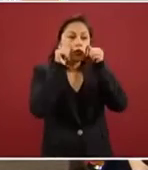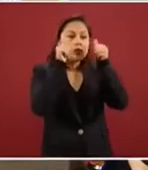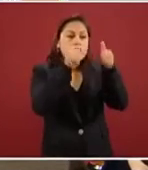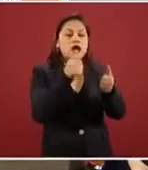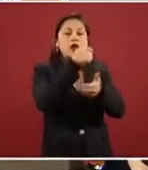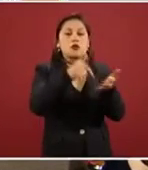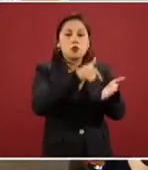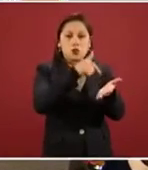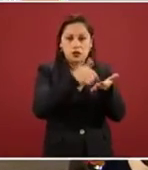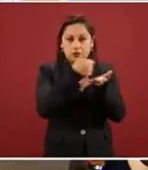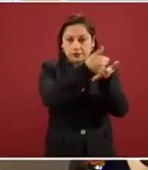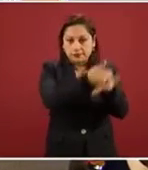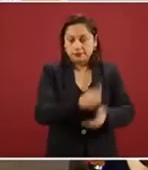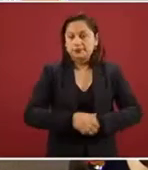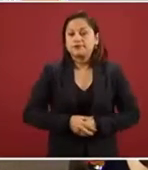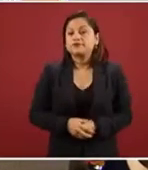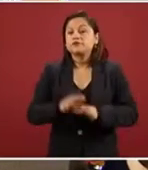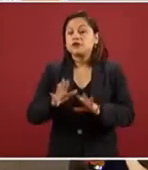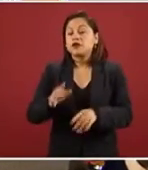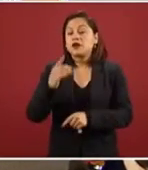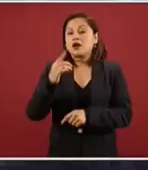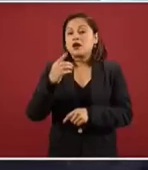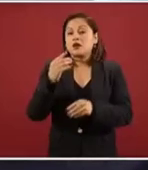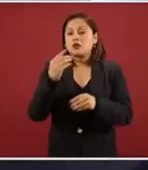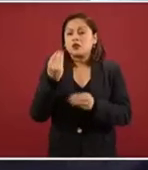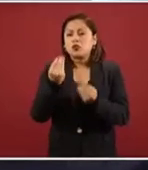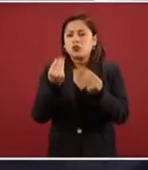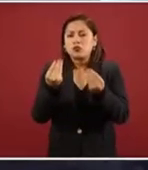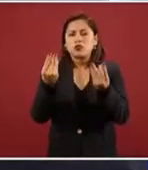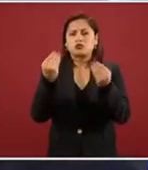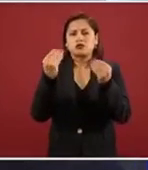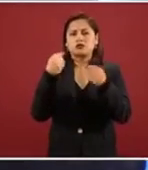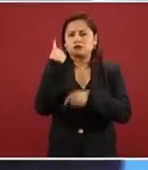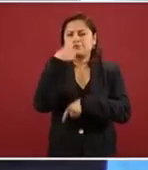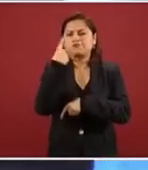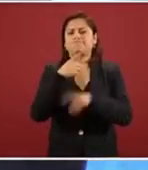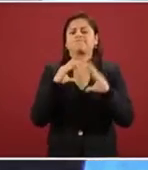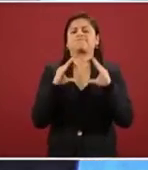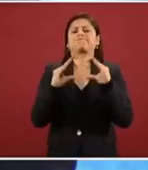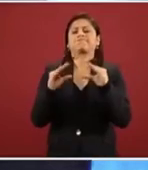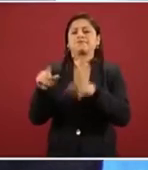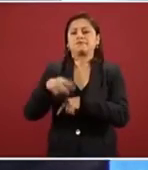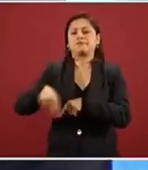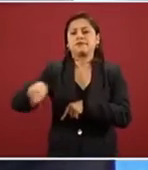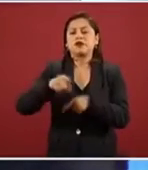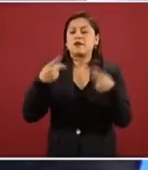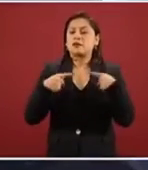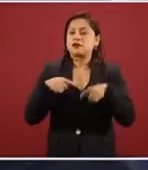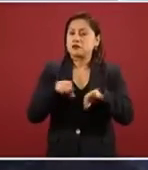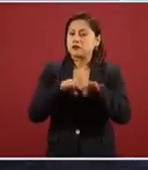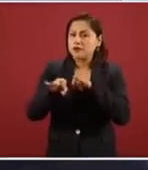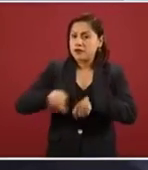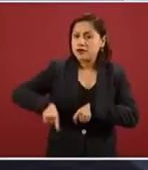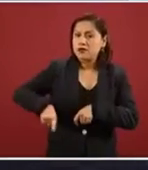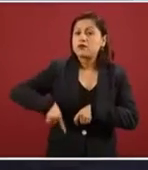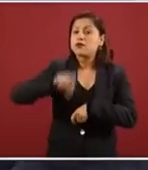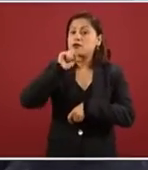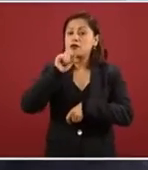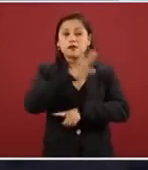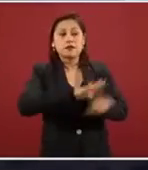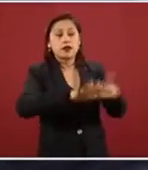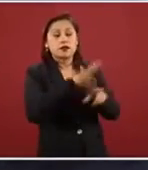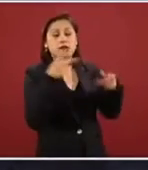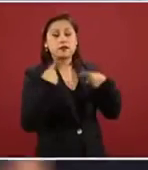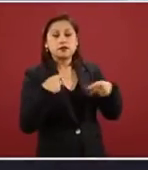Un gran número de horas de capacitación, tanto a servidores públicos como a la ciudadanía, con gran cantidad